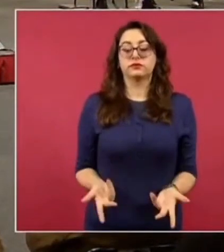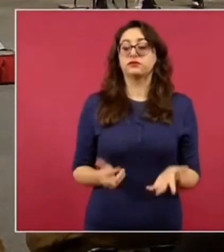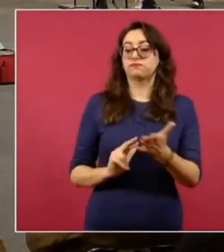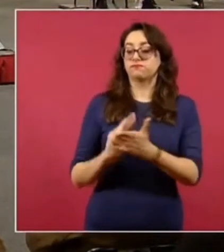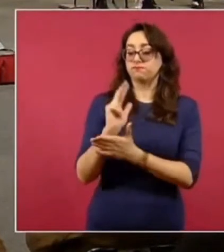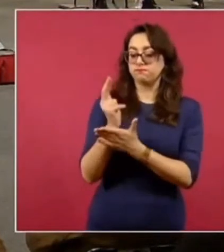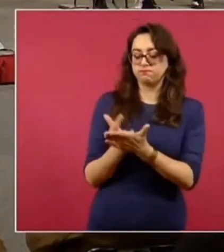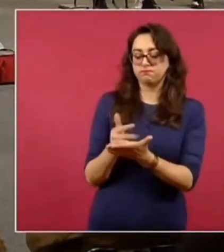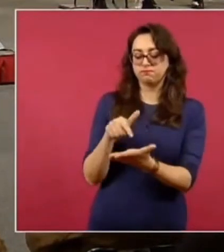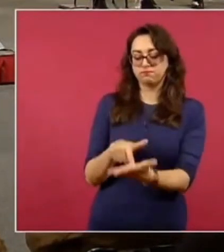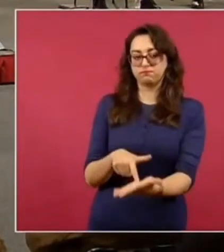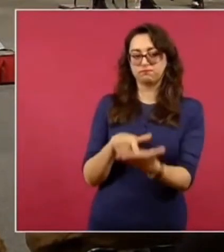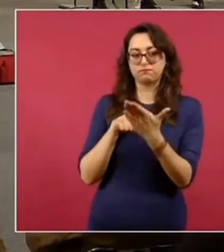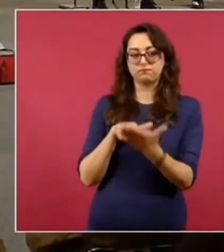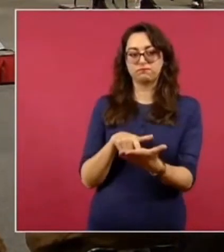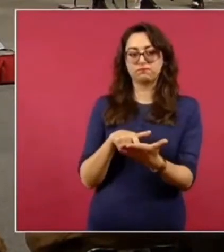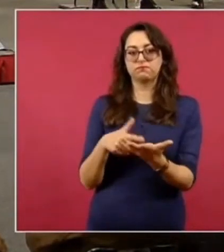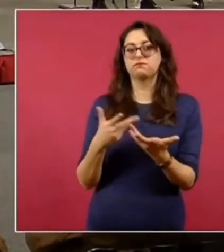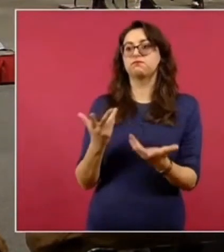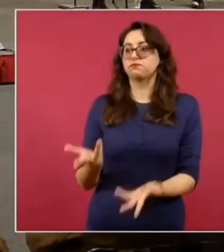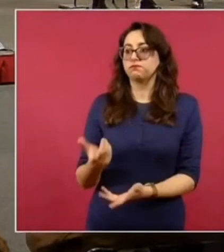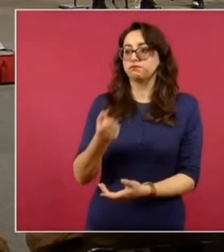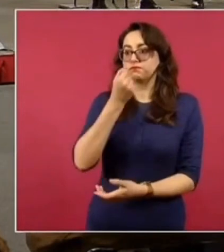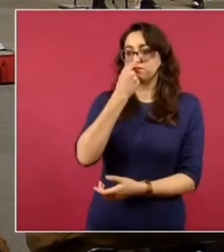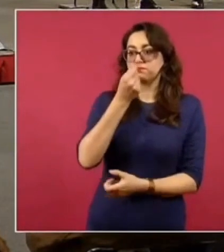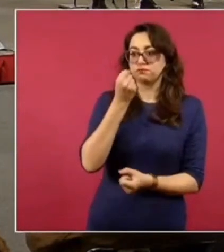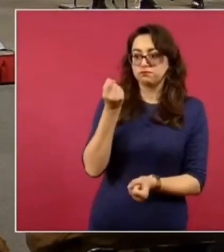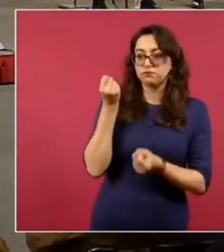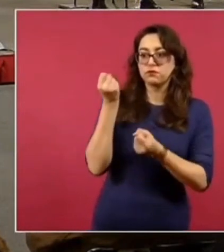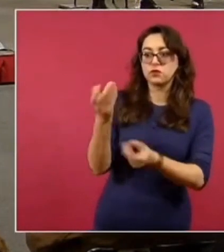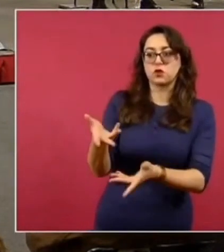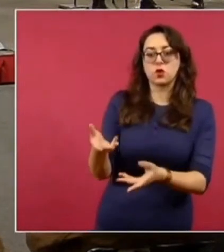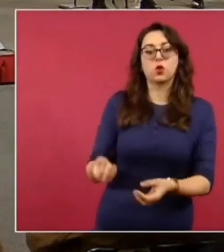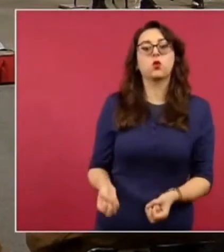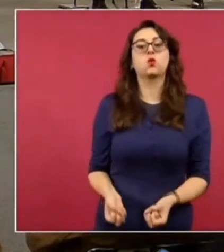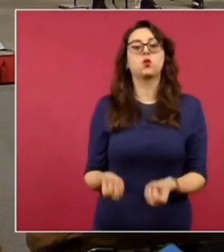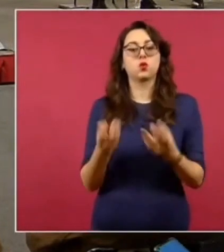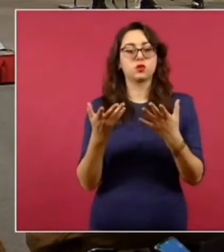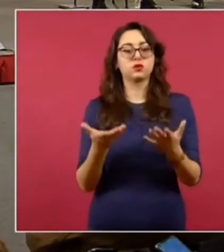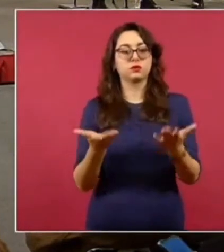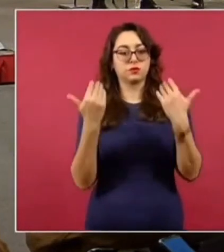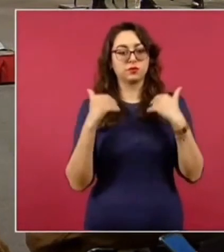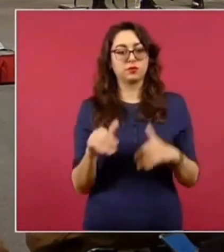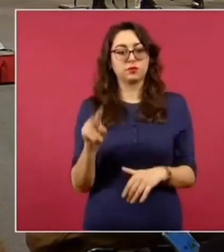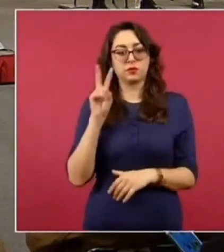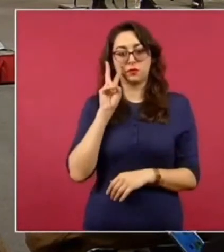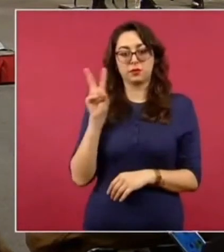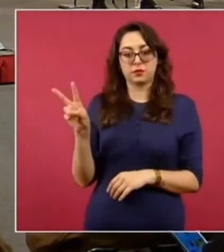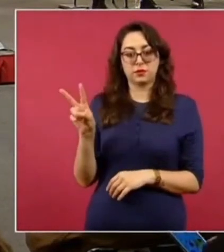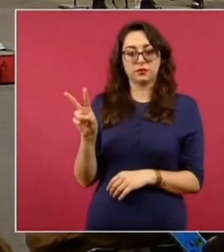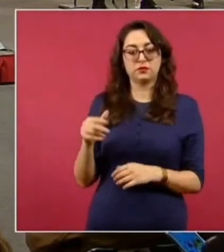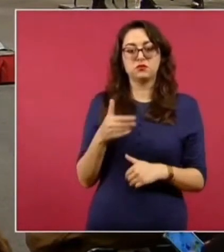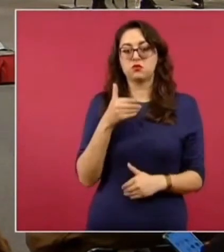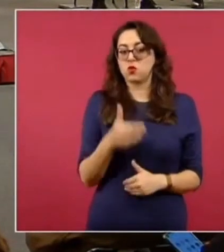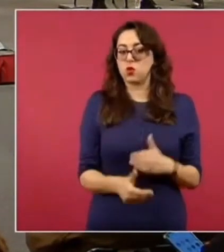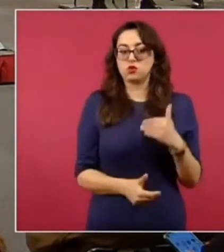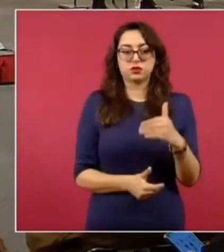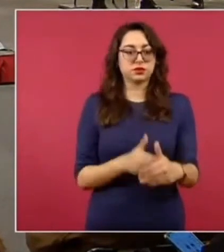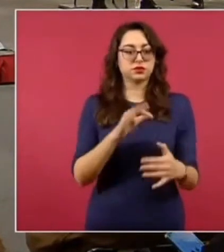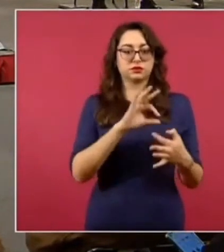muy importante a partir de algunas acciones que se han realizado. Si podemos poner la siguiente, todo este